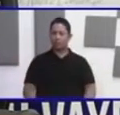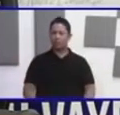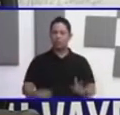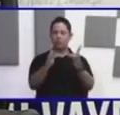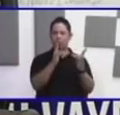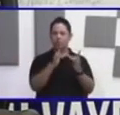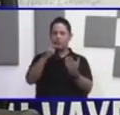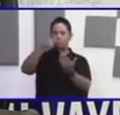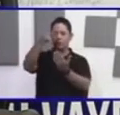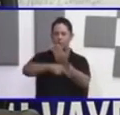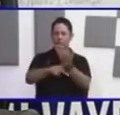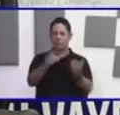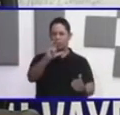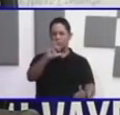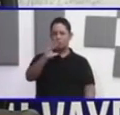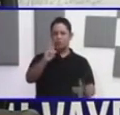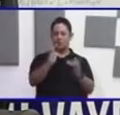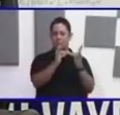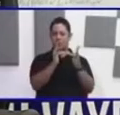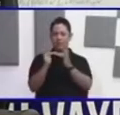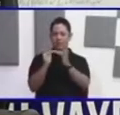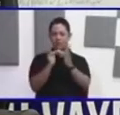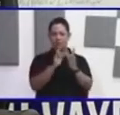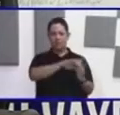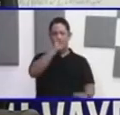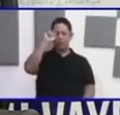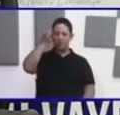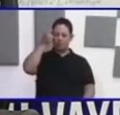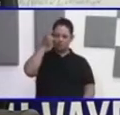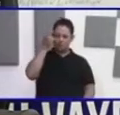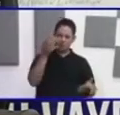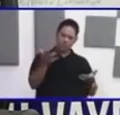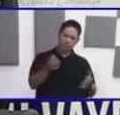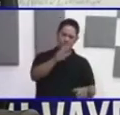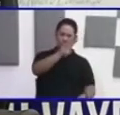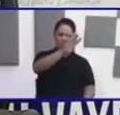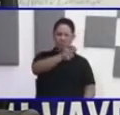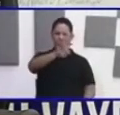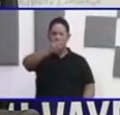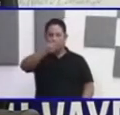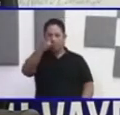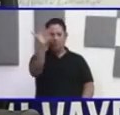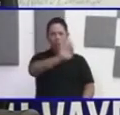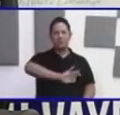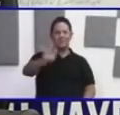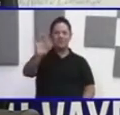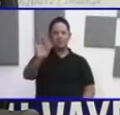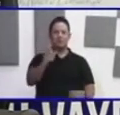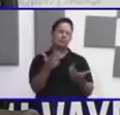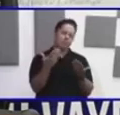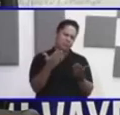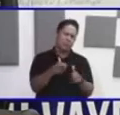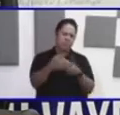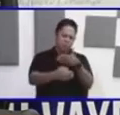UCI, pues, gobernador, lleva un porcentaje de 91% de ejecución. Es un contrato